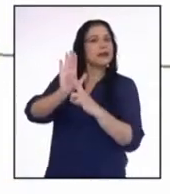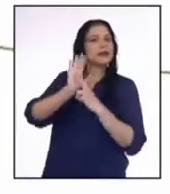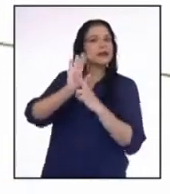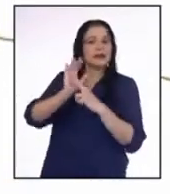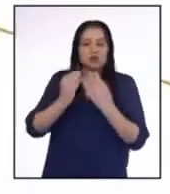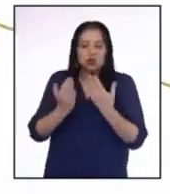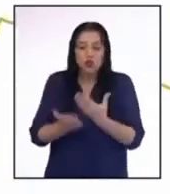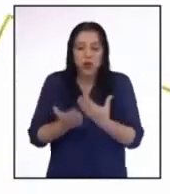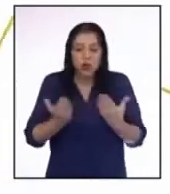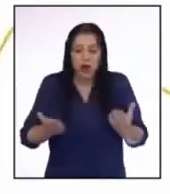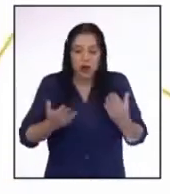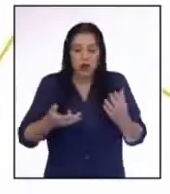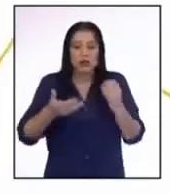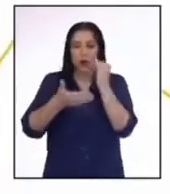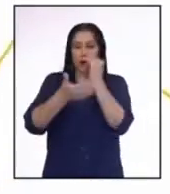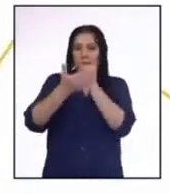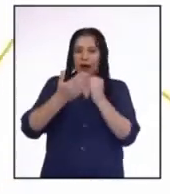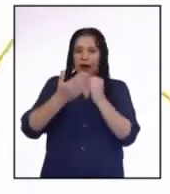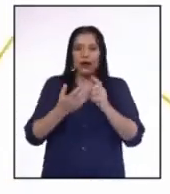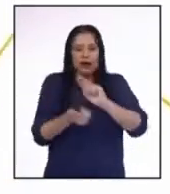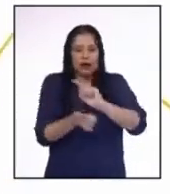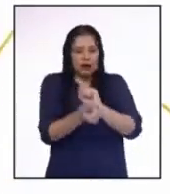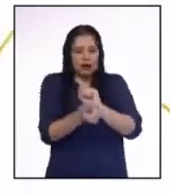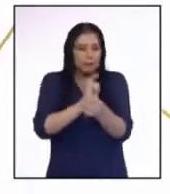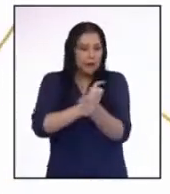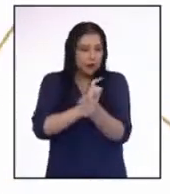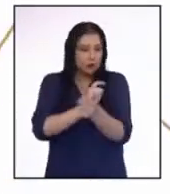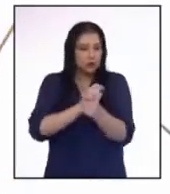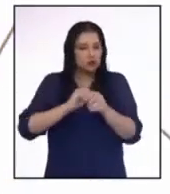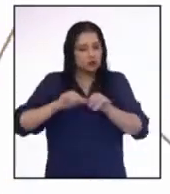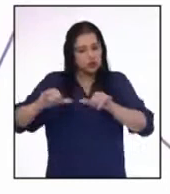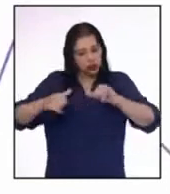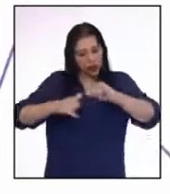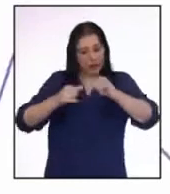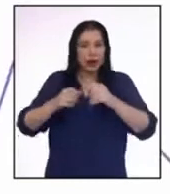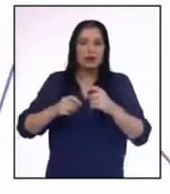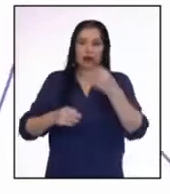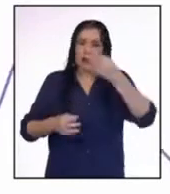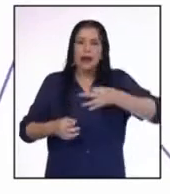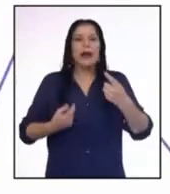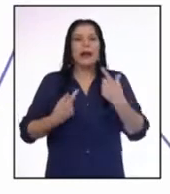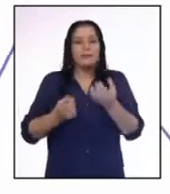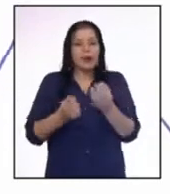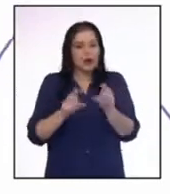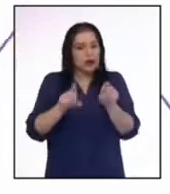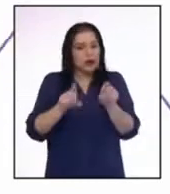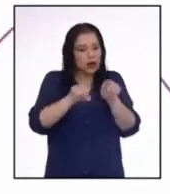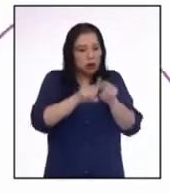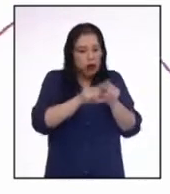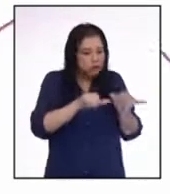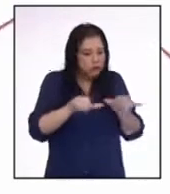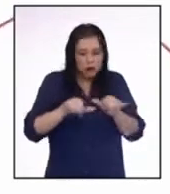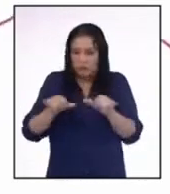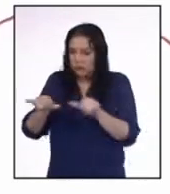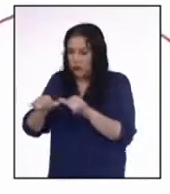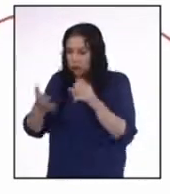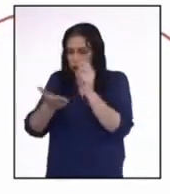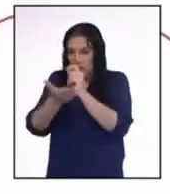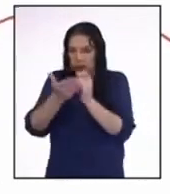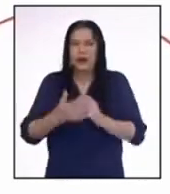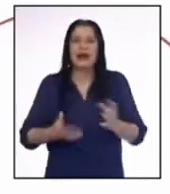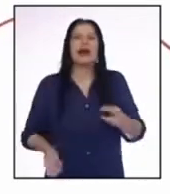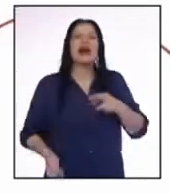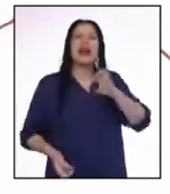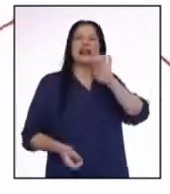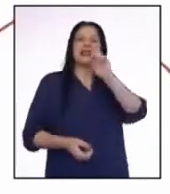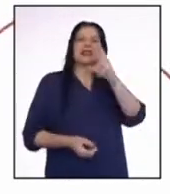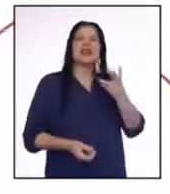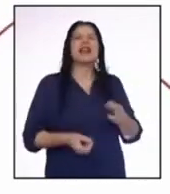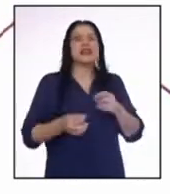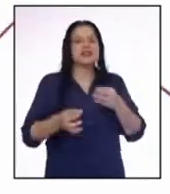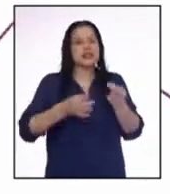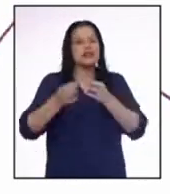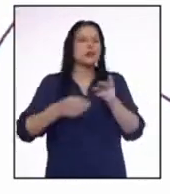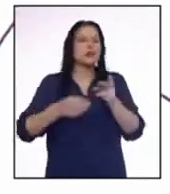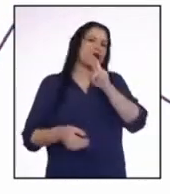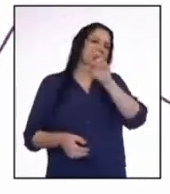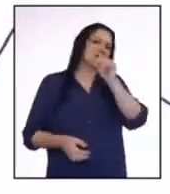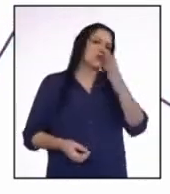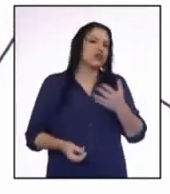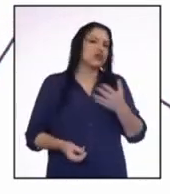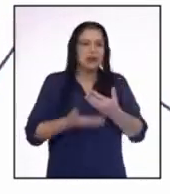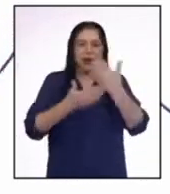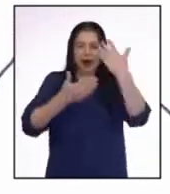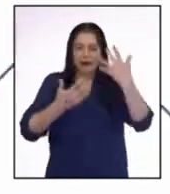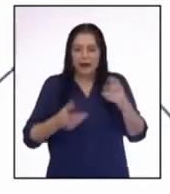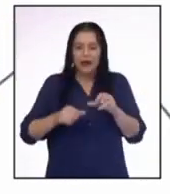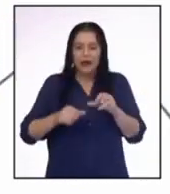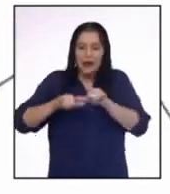de un objeto en un plano, variando su tamaño real, pero manteniendo sus proporciones. Las escalas se escriben en forma de razón, donde el antecedente indica